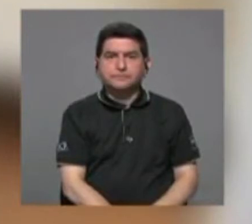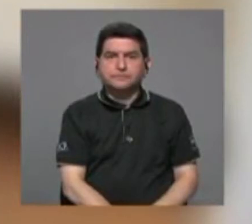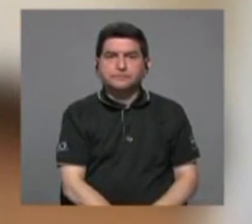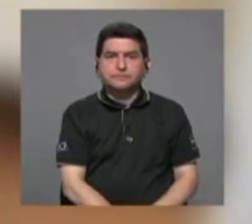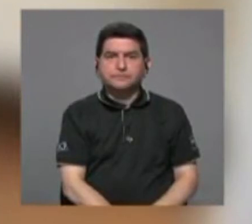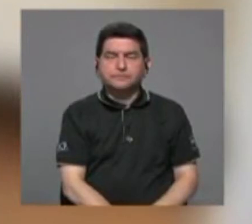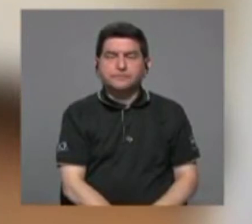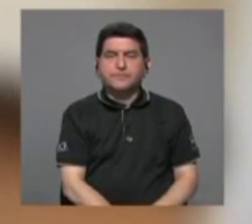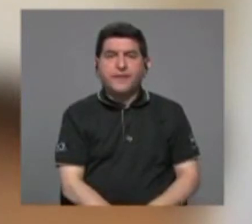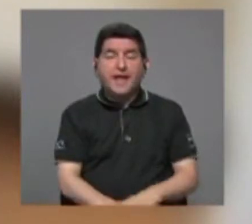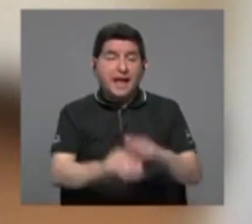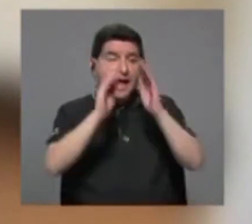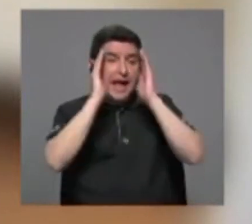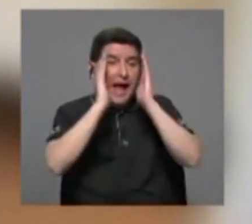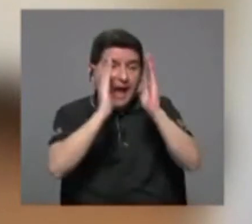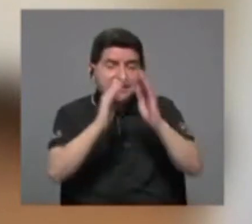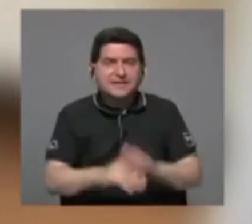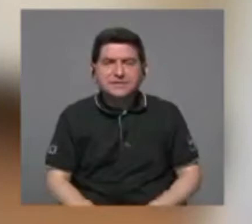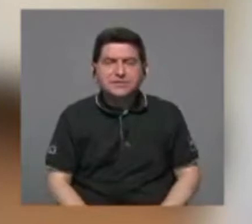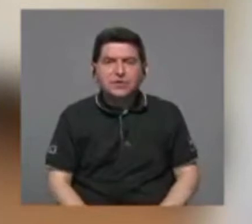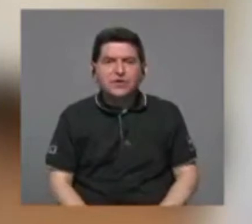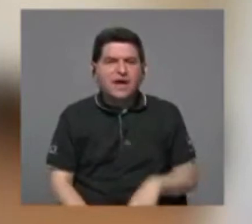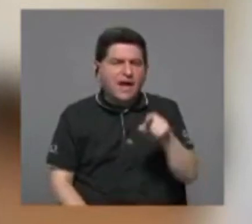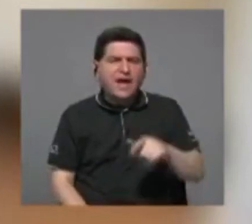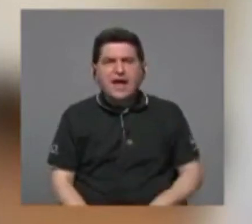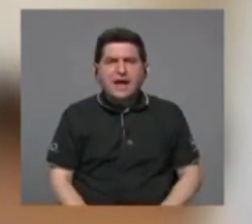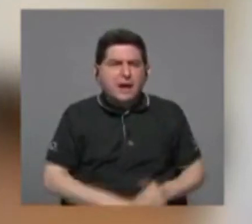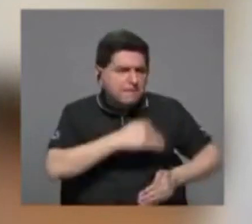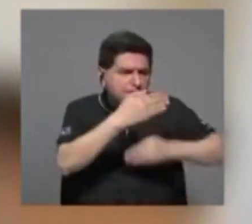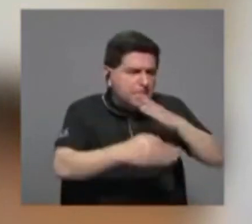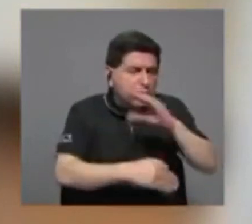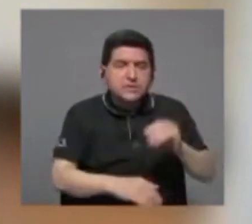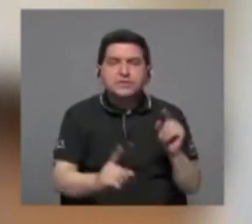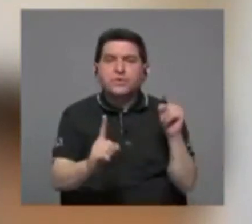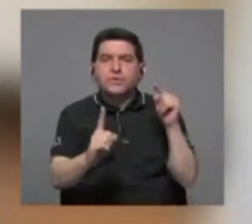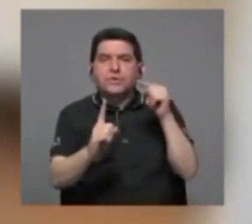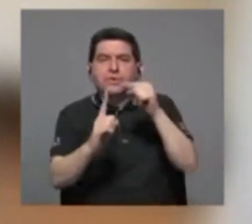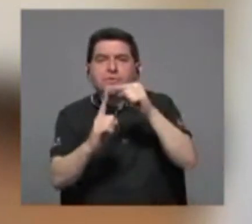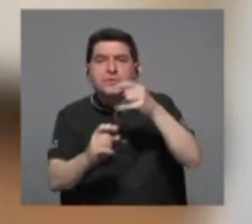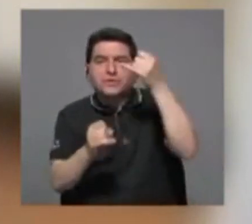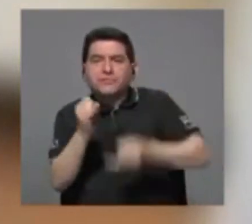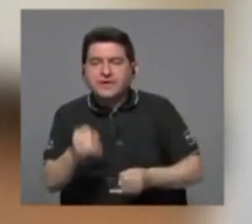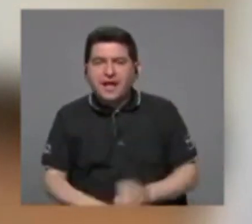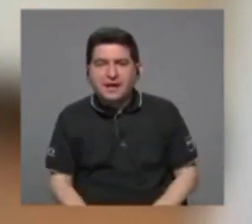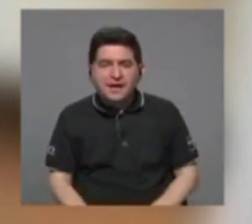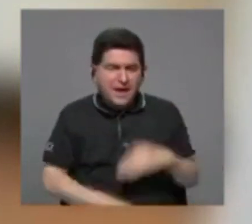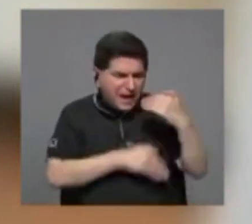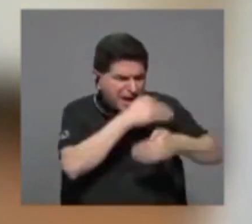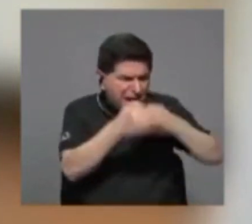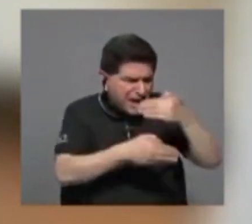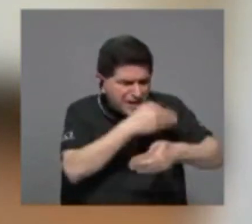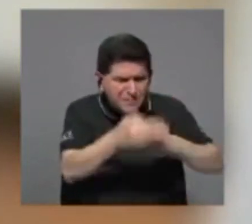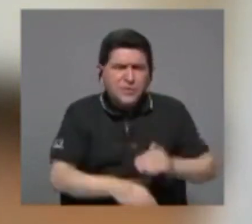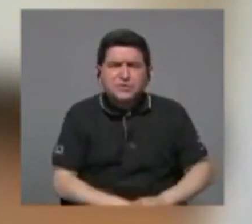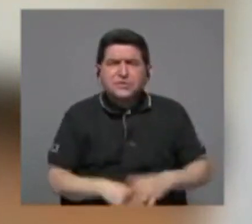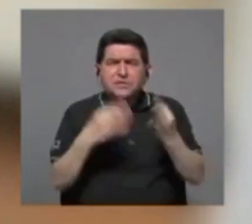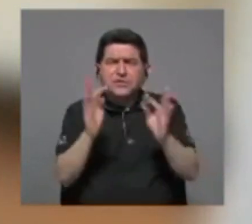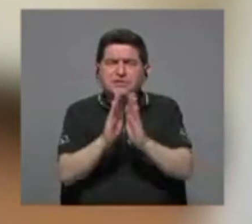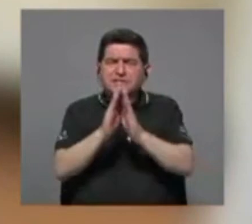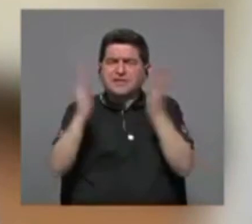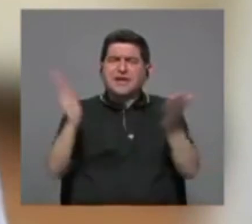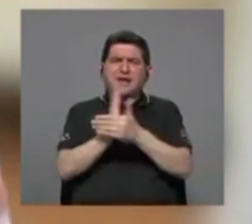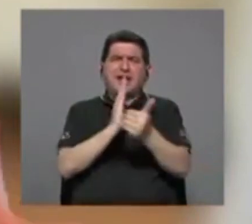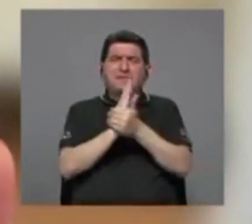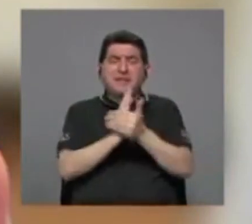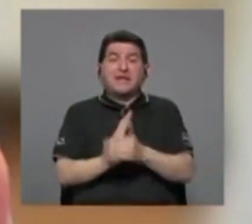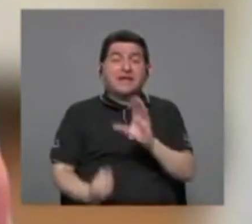pone una tensión entre medios y fines. O sea, los medios son ese proceso de expansión de capacidades y